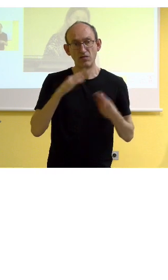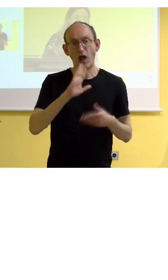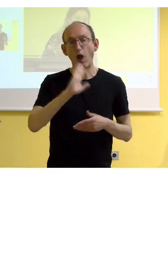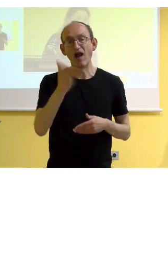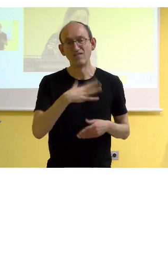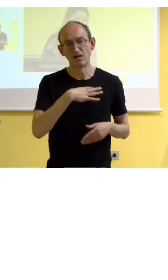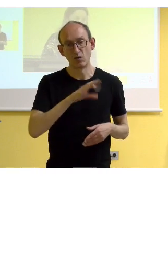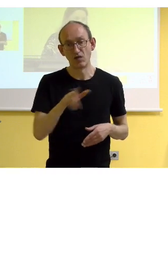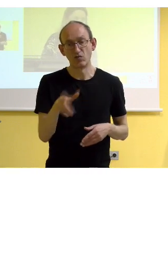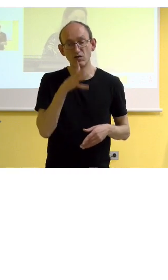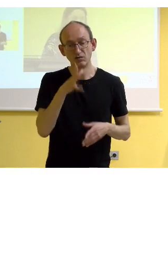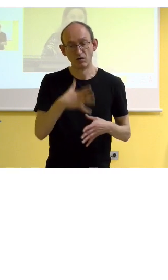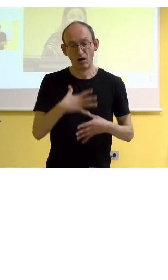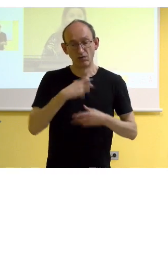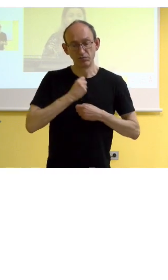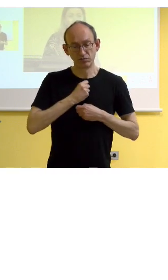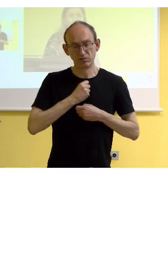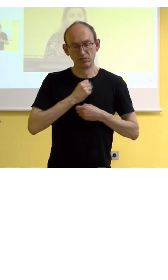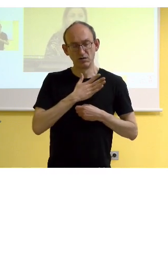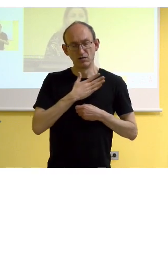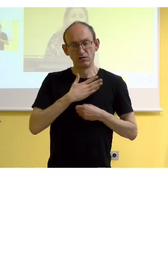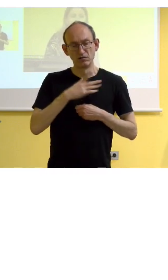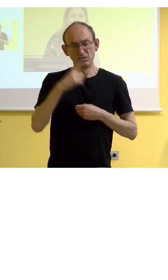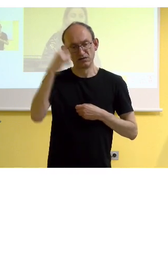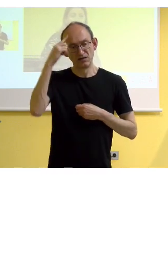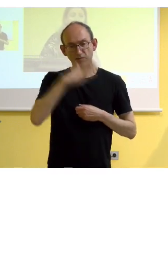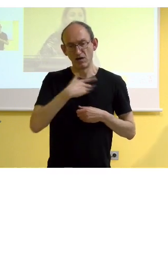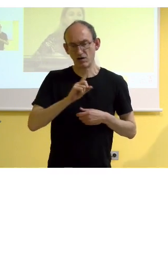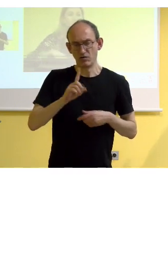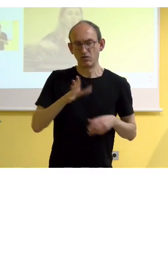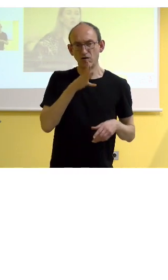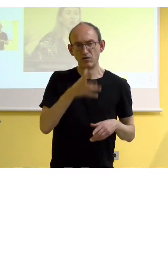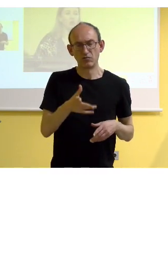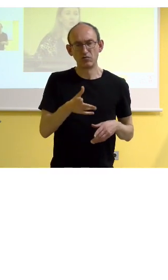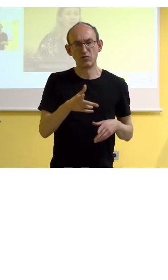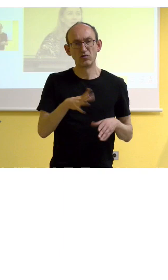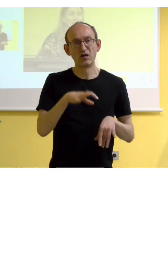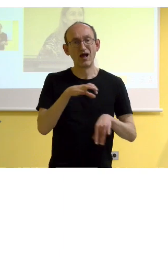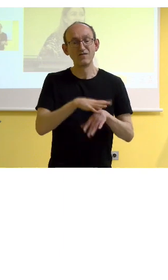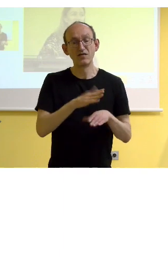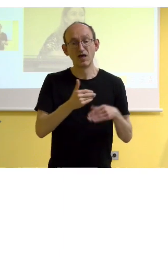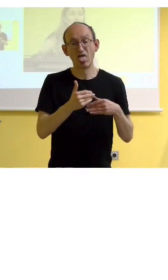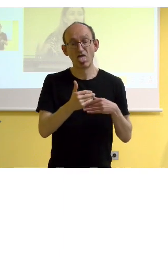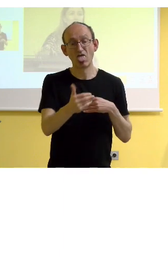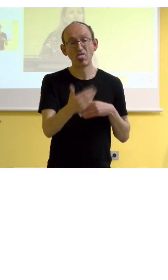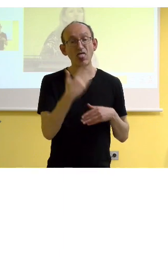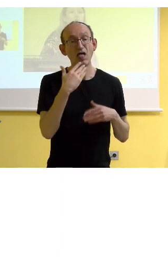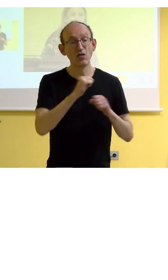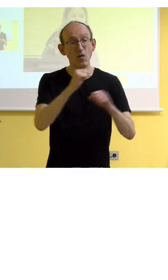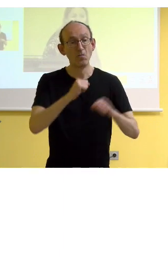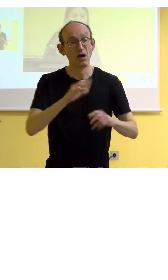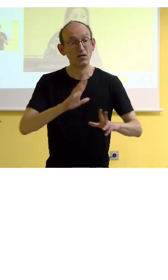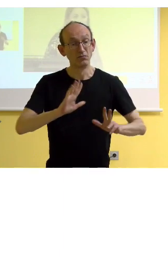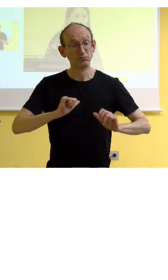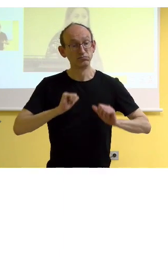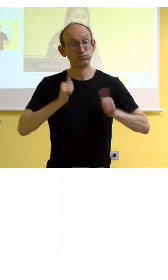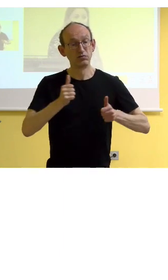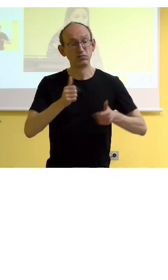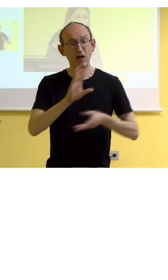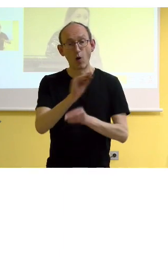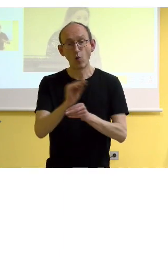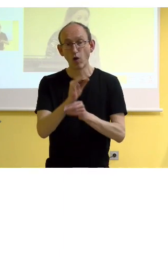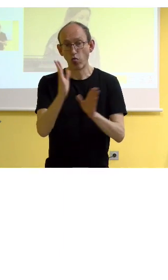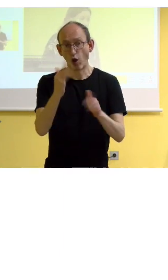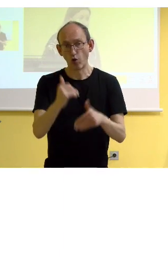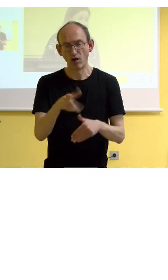conocer si eres portador o no. O sea, en estas enfermedades que encima debutan de forma tardía y que no tienen un tratamiento curativo, porque otra cosa es que